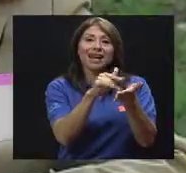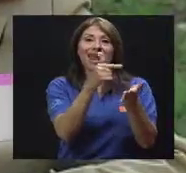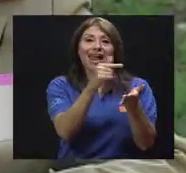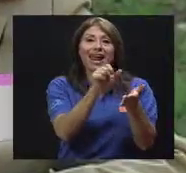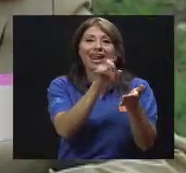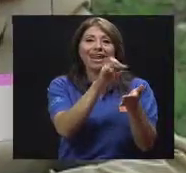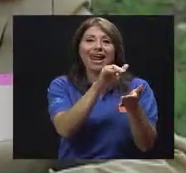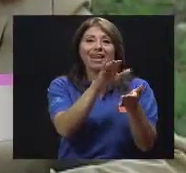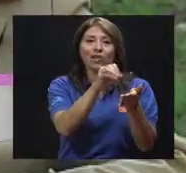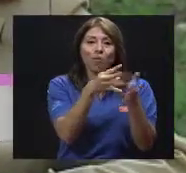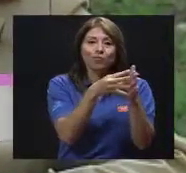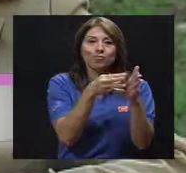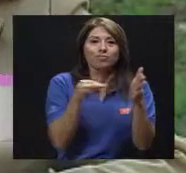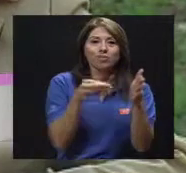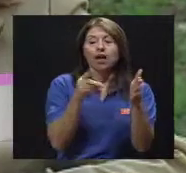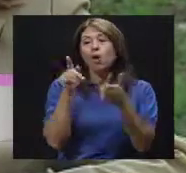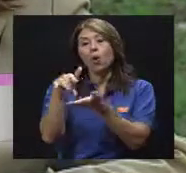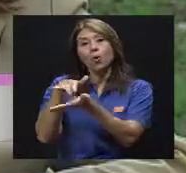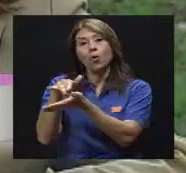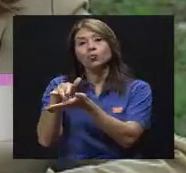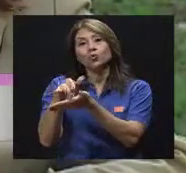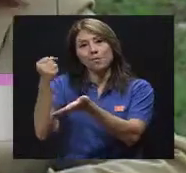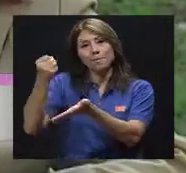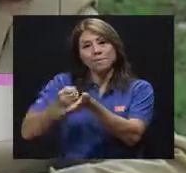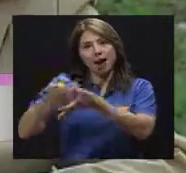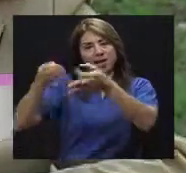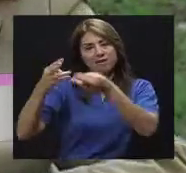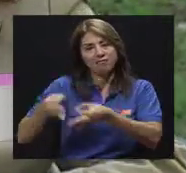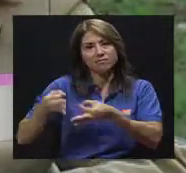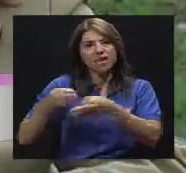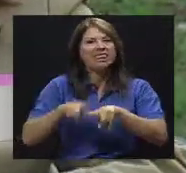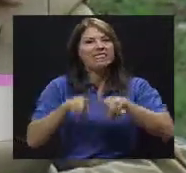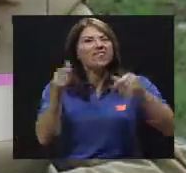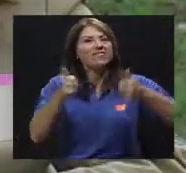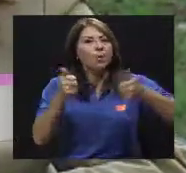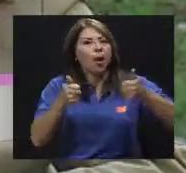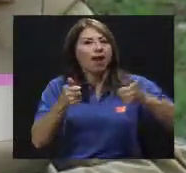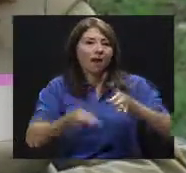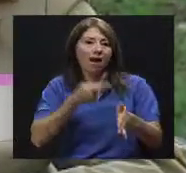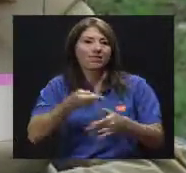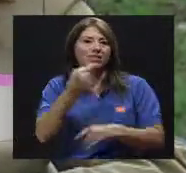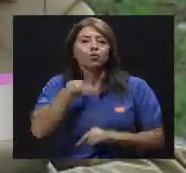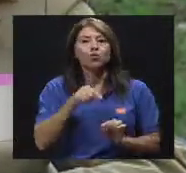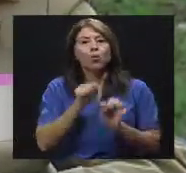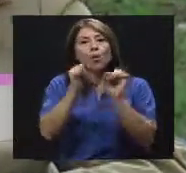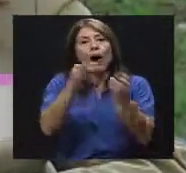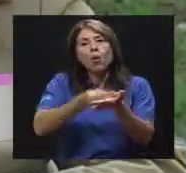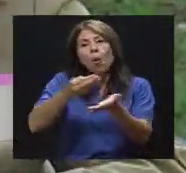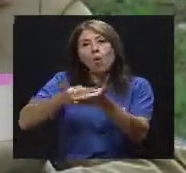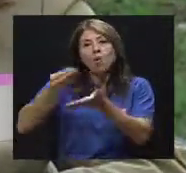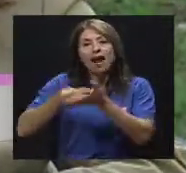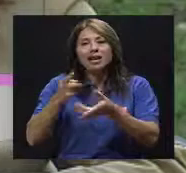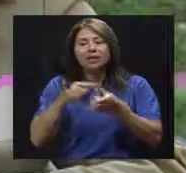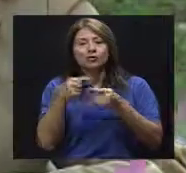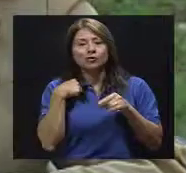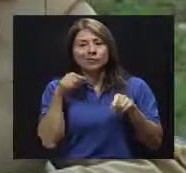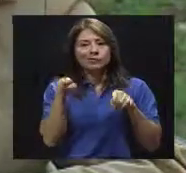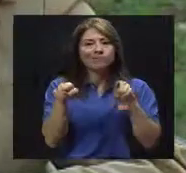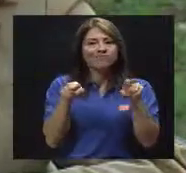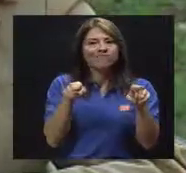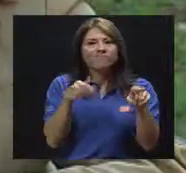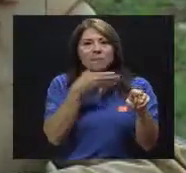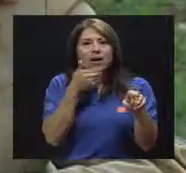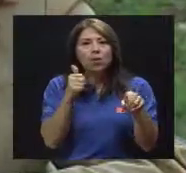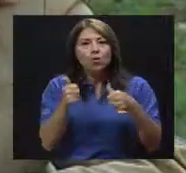y uno de marca? Tal vez son muchas las inquietudes cuando uno va a una farmacia o también algún tipo de dispensario, surge esa inquietud. ¿Cuál es mejor y por